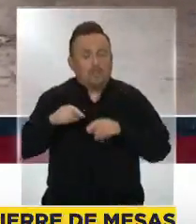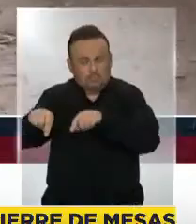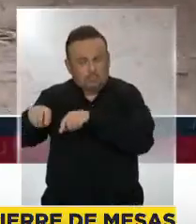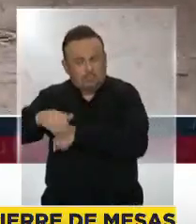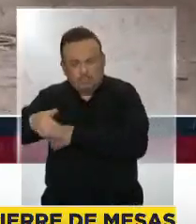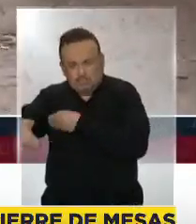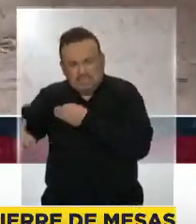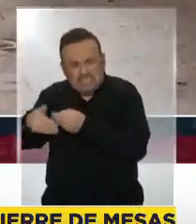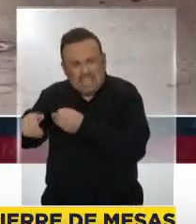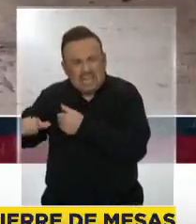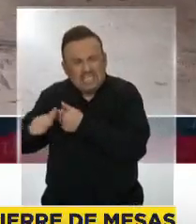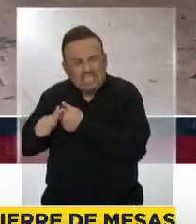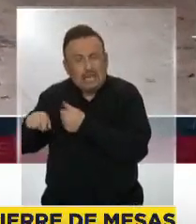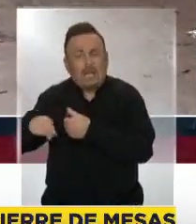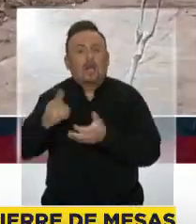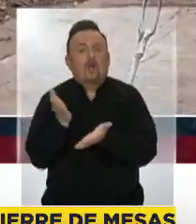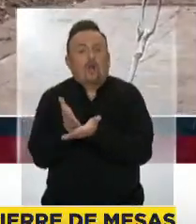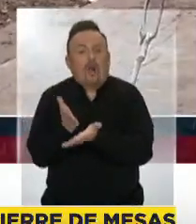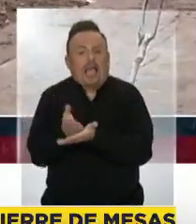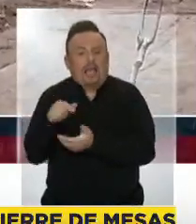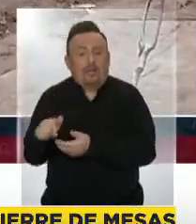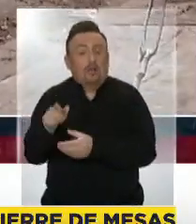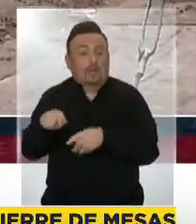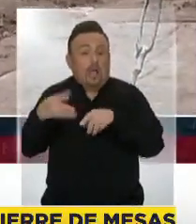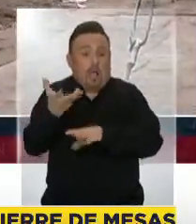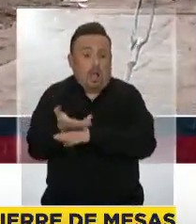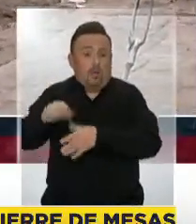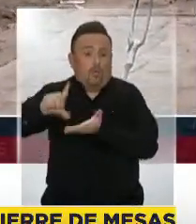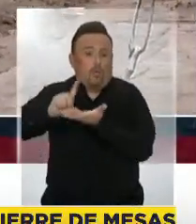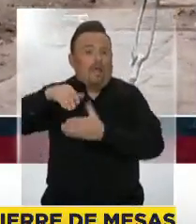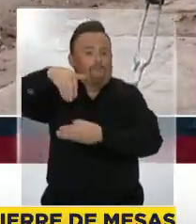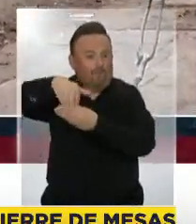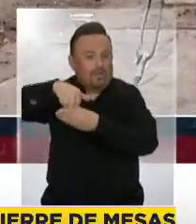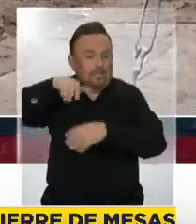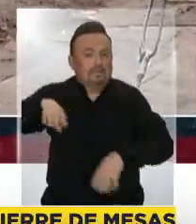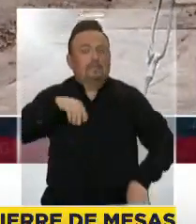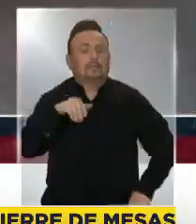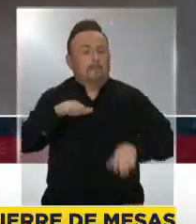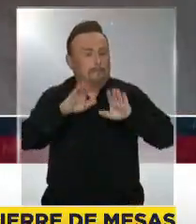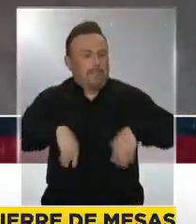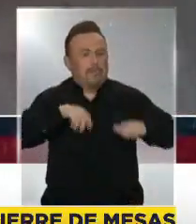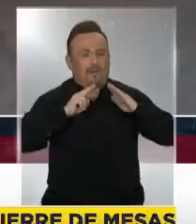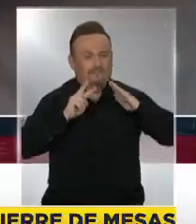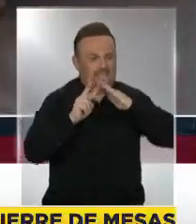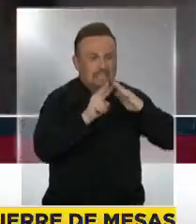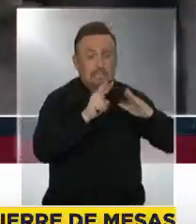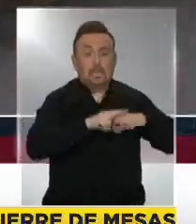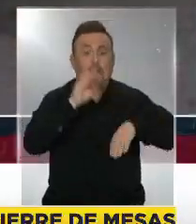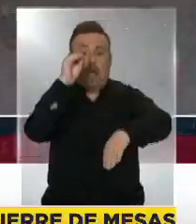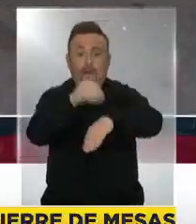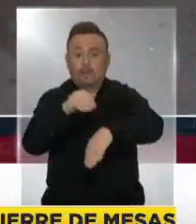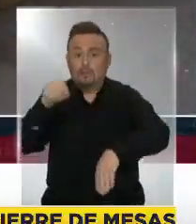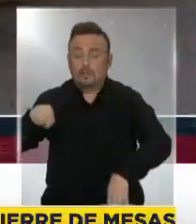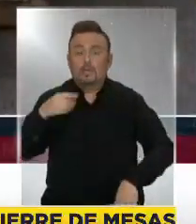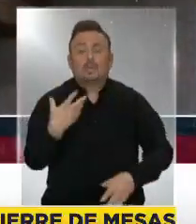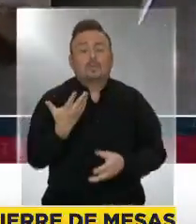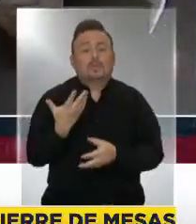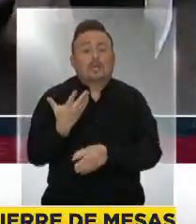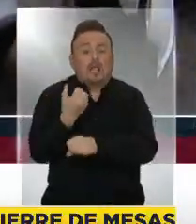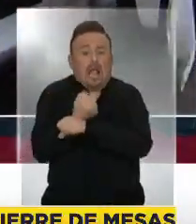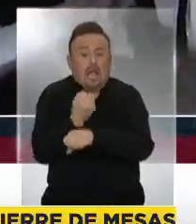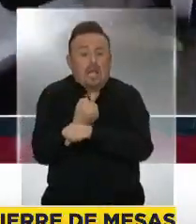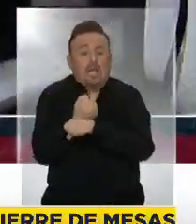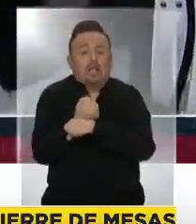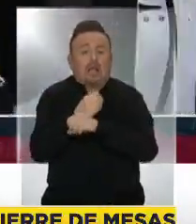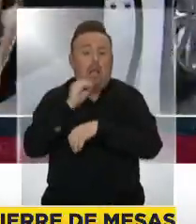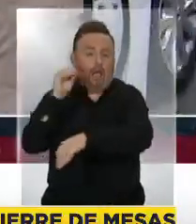cercano, que está en una sede de votación y que después, posteriormente, los propios vecinos le dan aviso a estos funcionarios para después